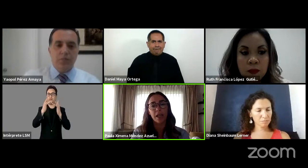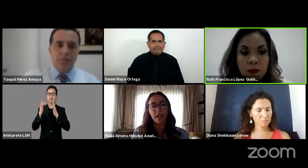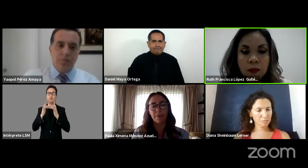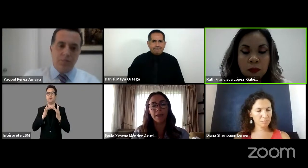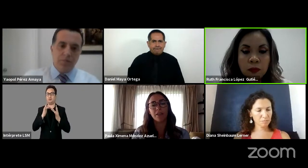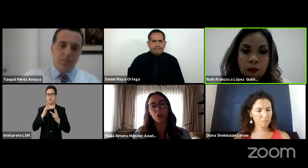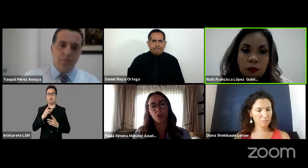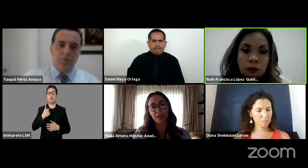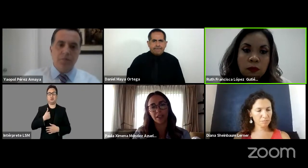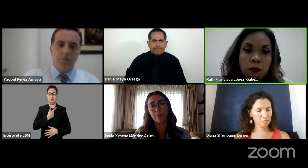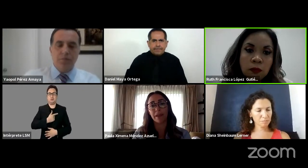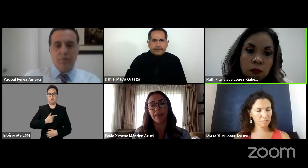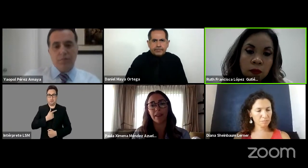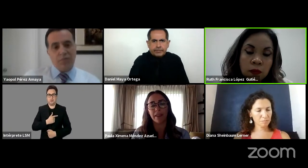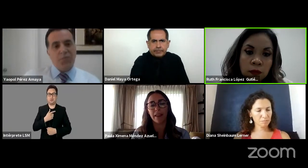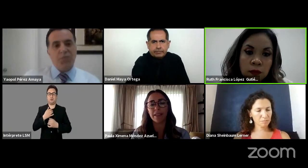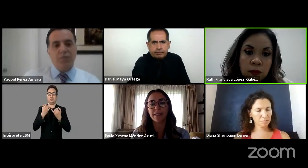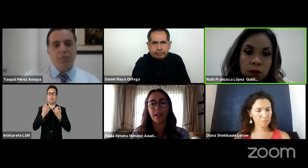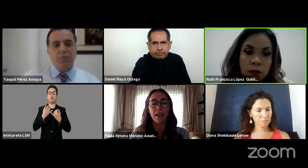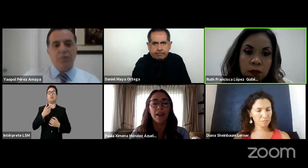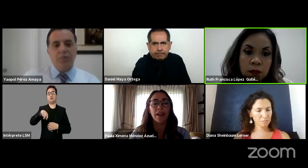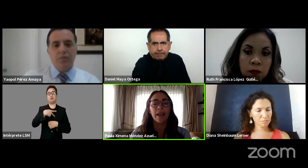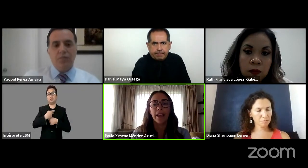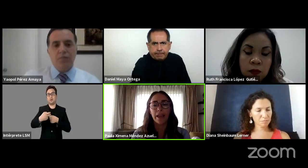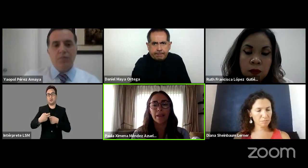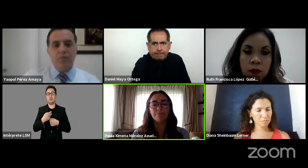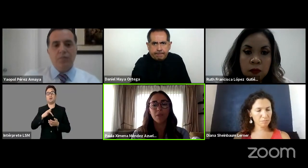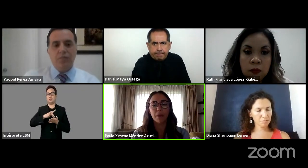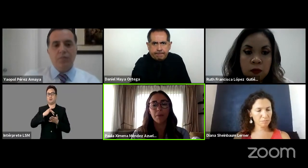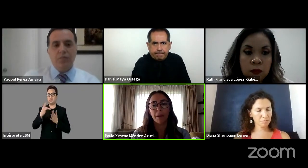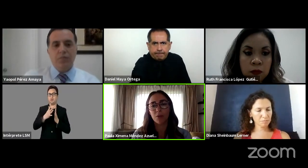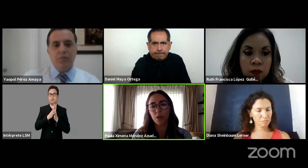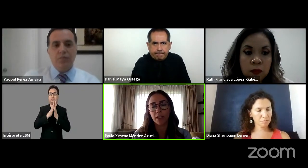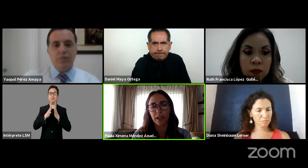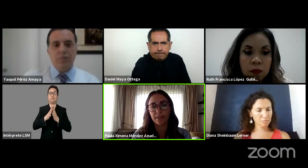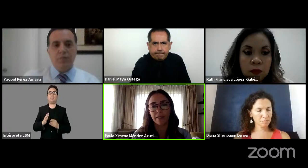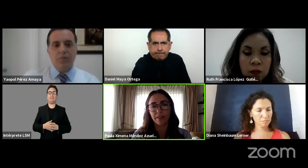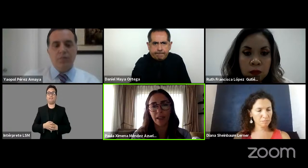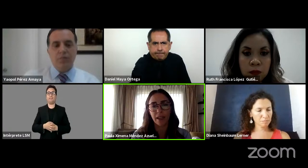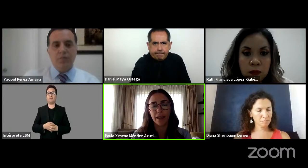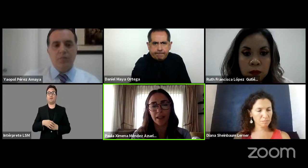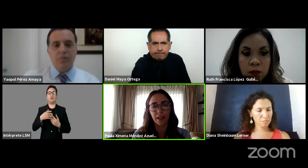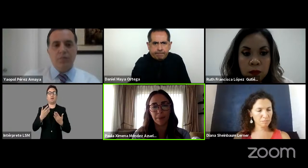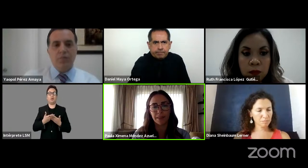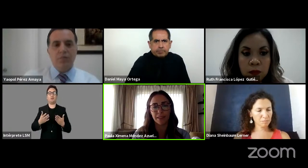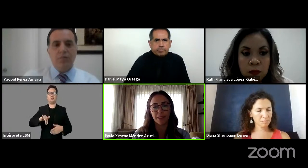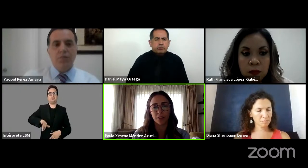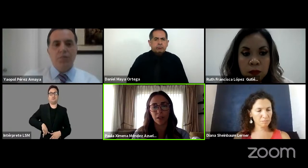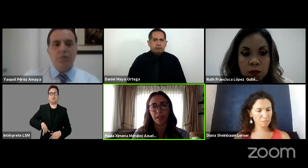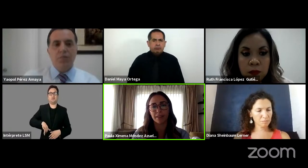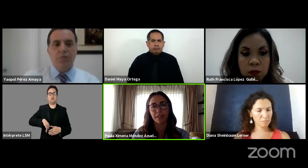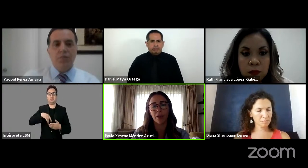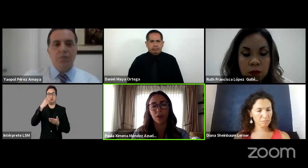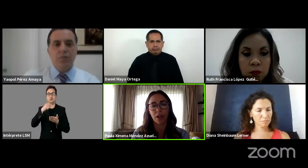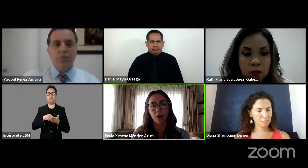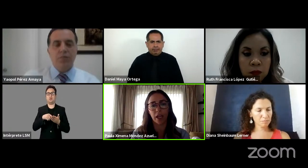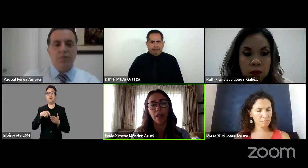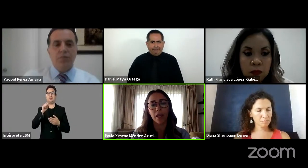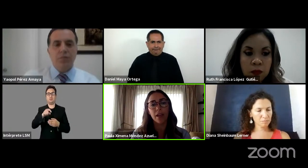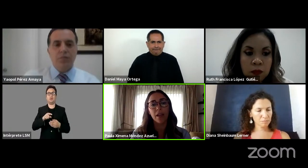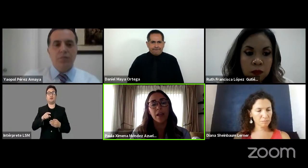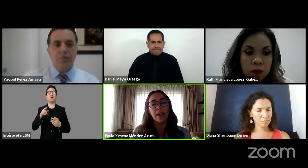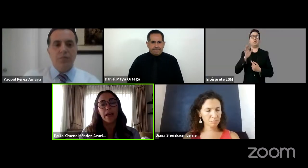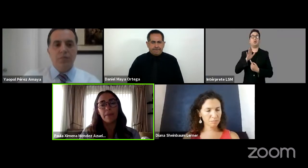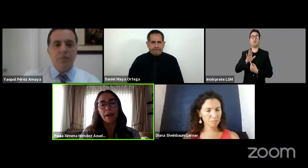mucho la invitación a ser parte de este. Me pareció muy interesante la presentación del magistrado, que creo